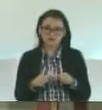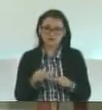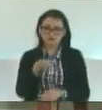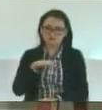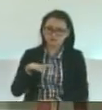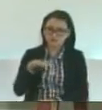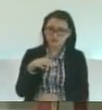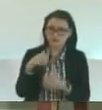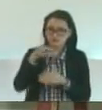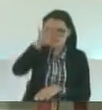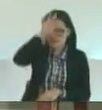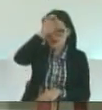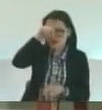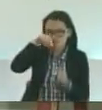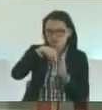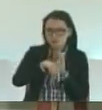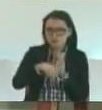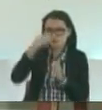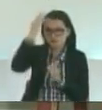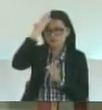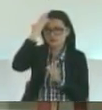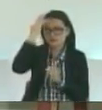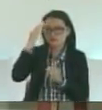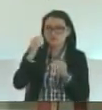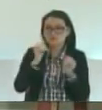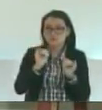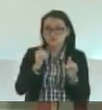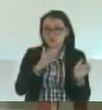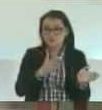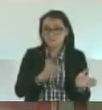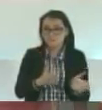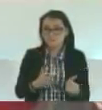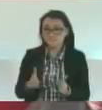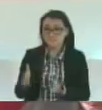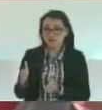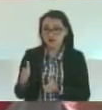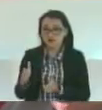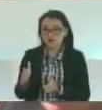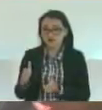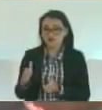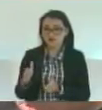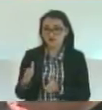zonas mineras. Cuando arrancamos el plan de